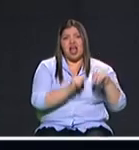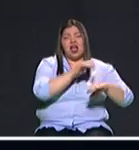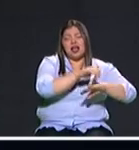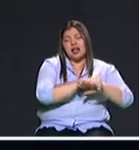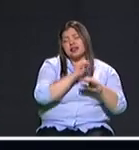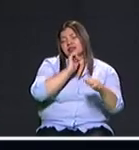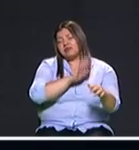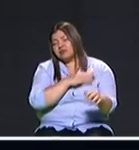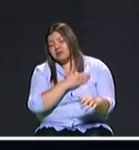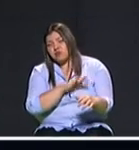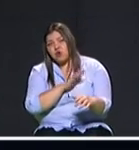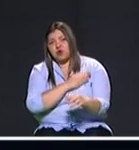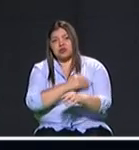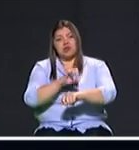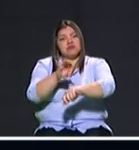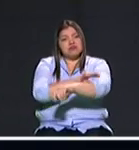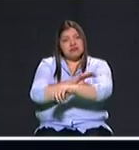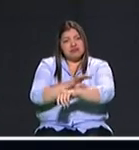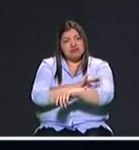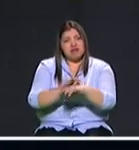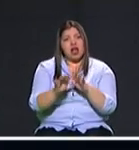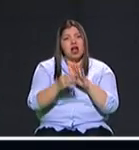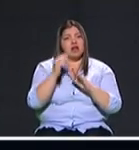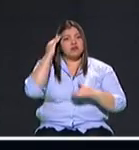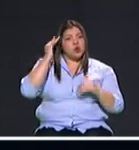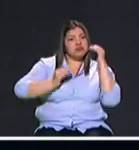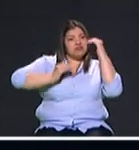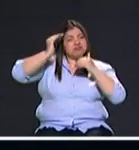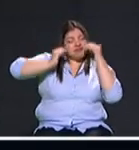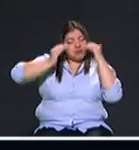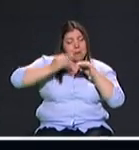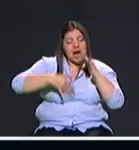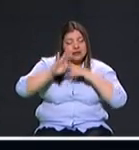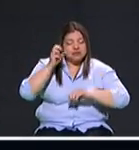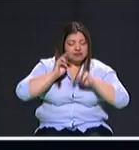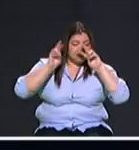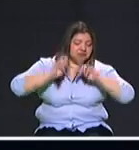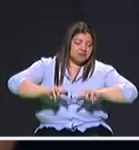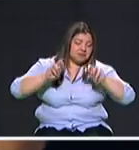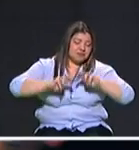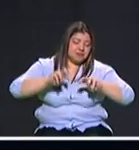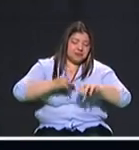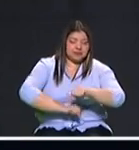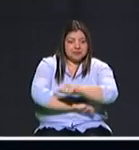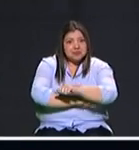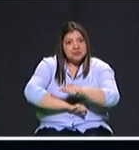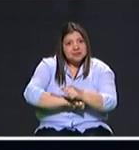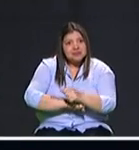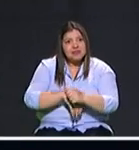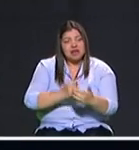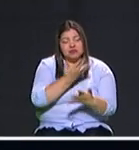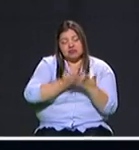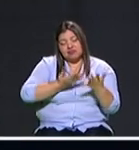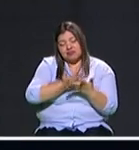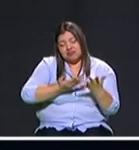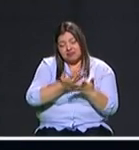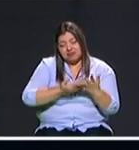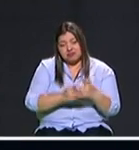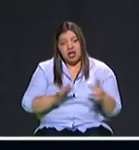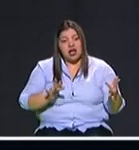tenemos que fortalecer competencias actuales tenemos que ser más investigadores fortalecer matemáticas aumentar la oferta de educación superior